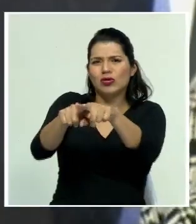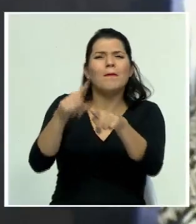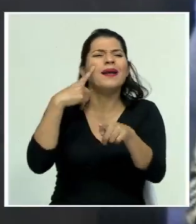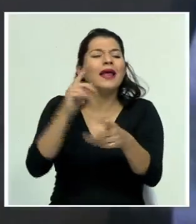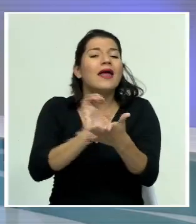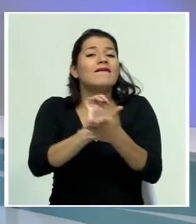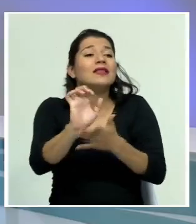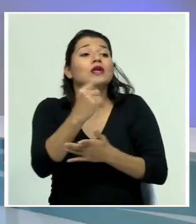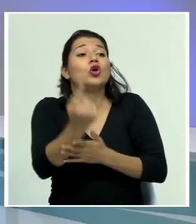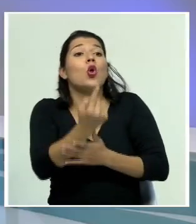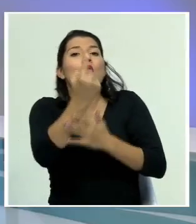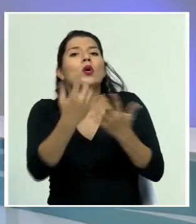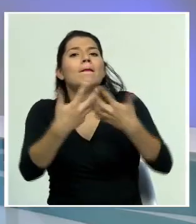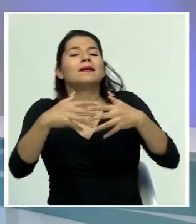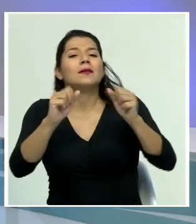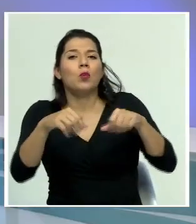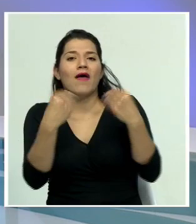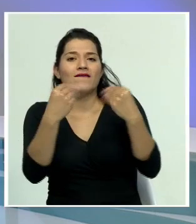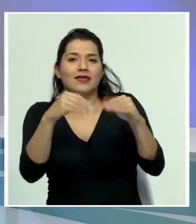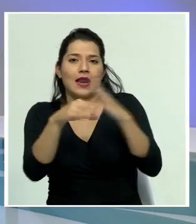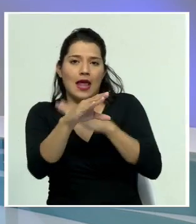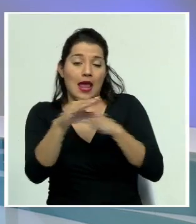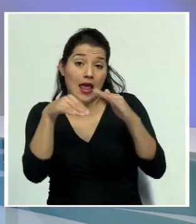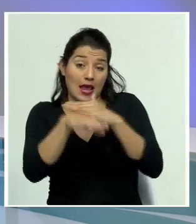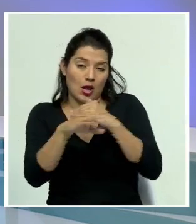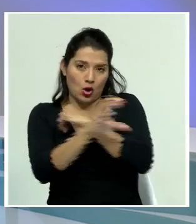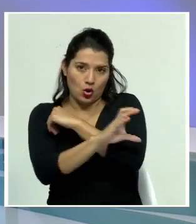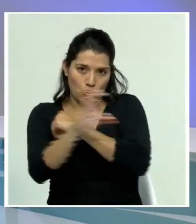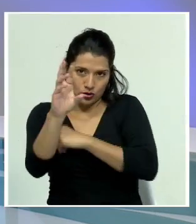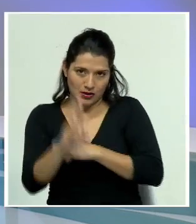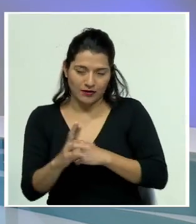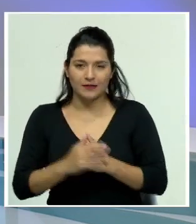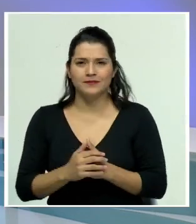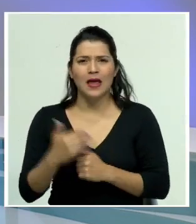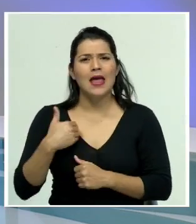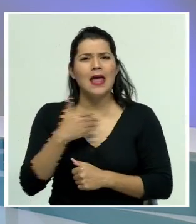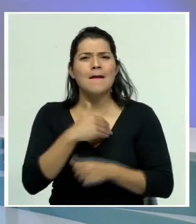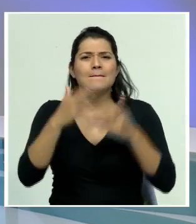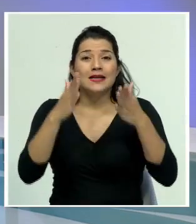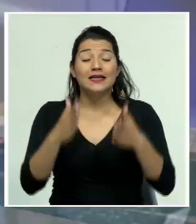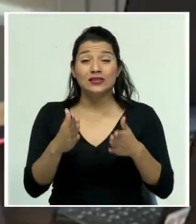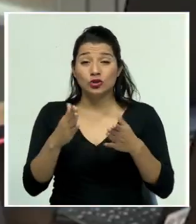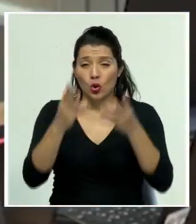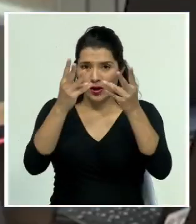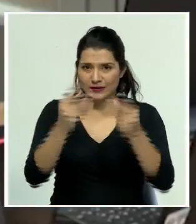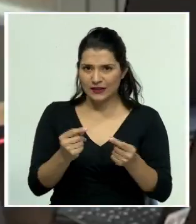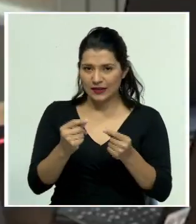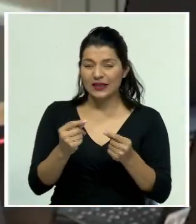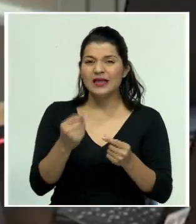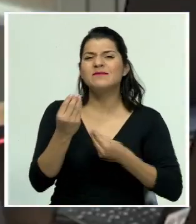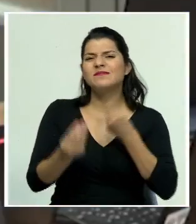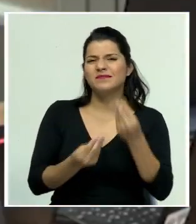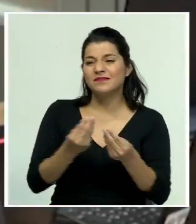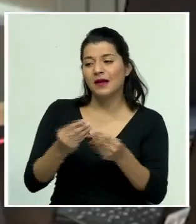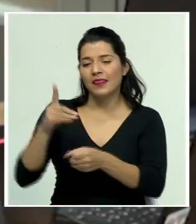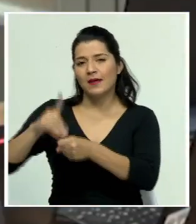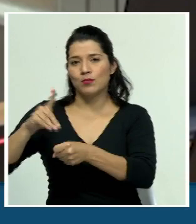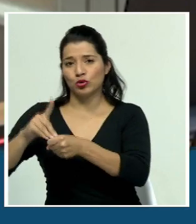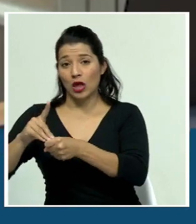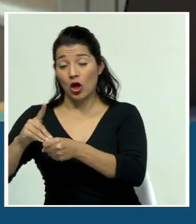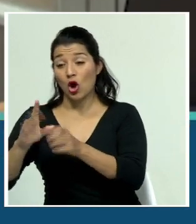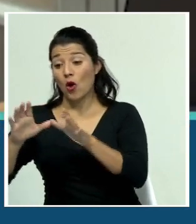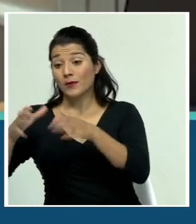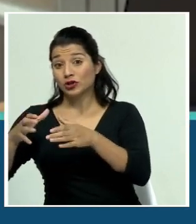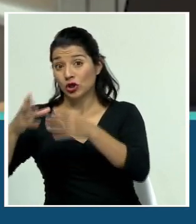país. El ministro de Hacienda provocó la molestia de los diputados de la Comisión de Hacendarios. El jerarca, quien